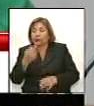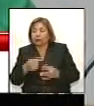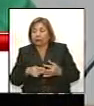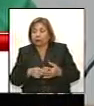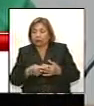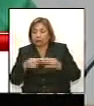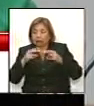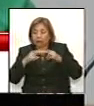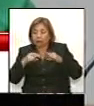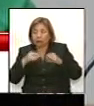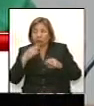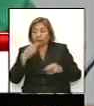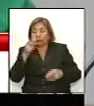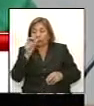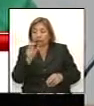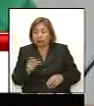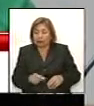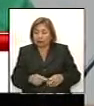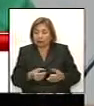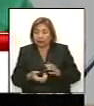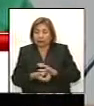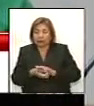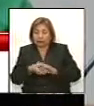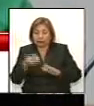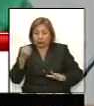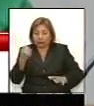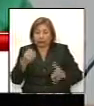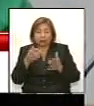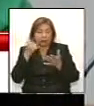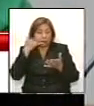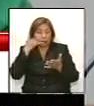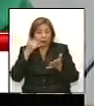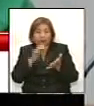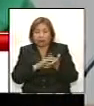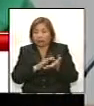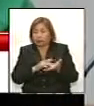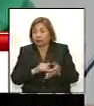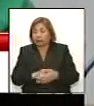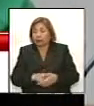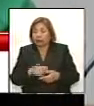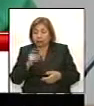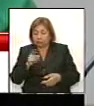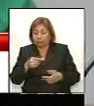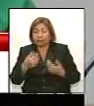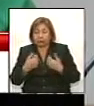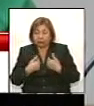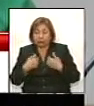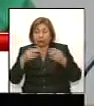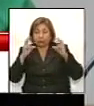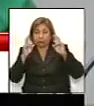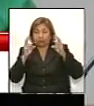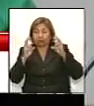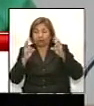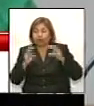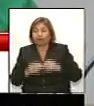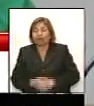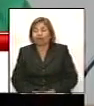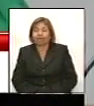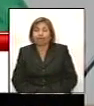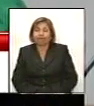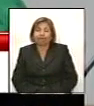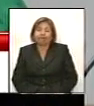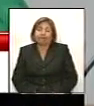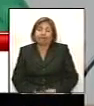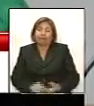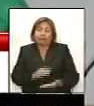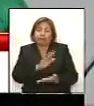la investigación, que es la persona que sacó la línea. Entonces, allí nosotros sí tenemos un tema que es, para los